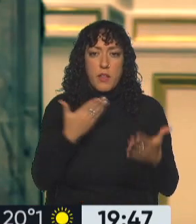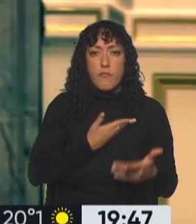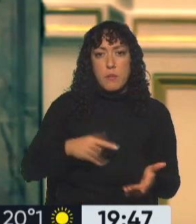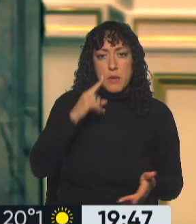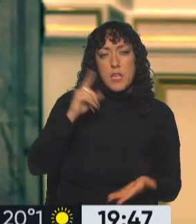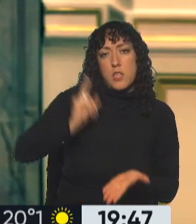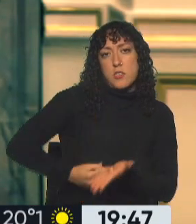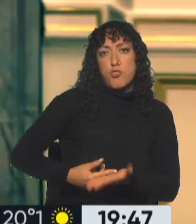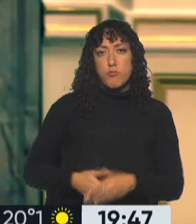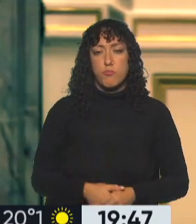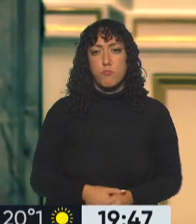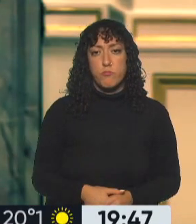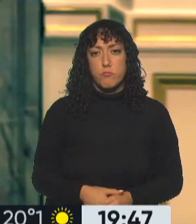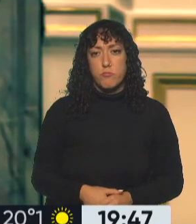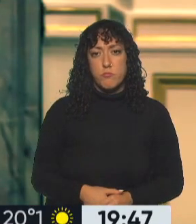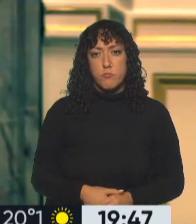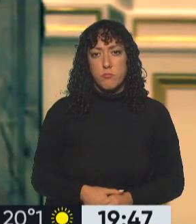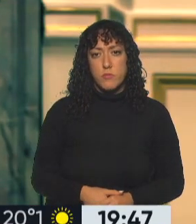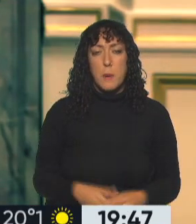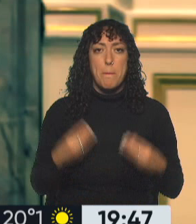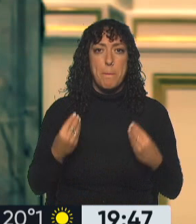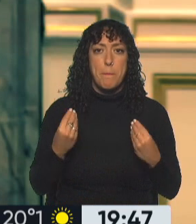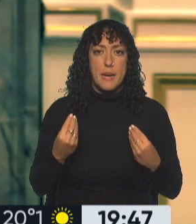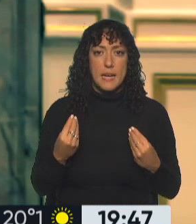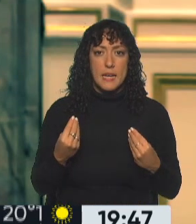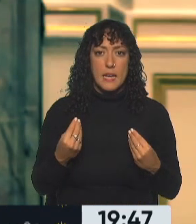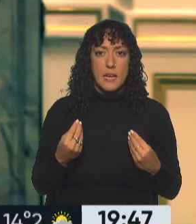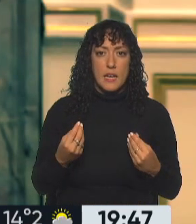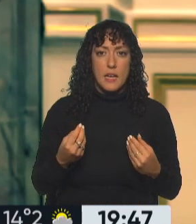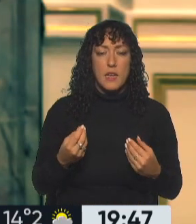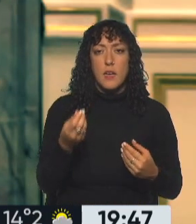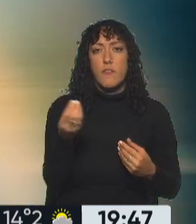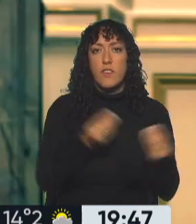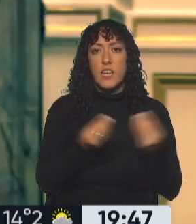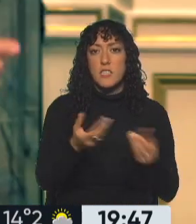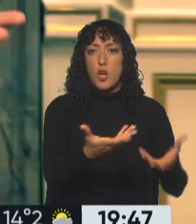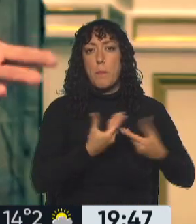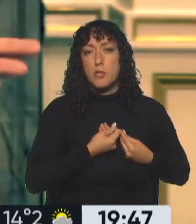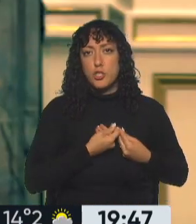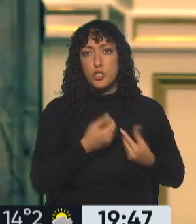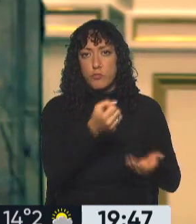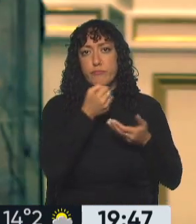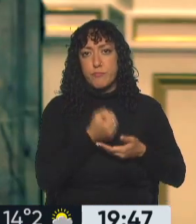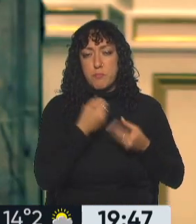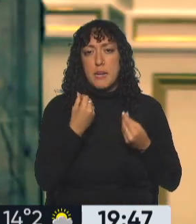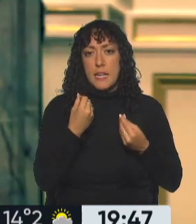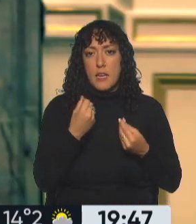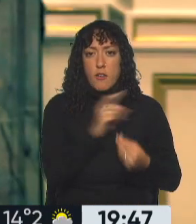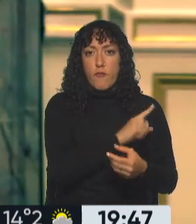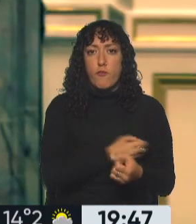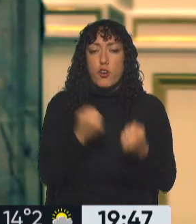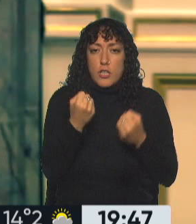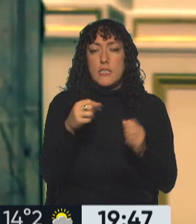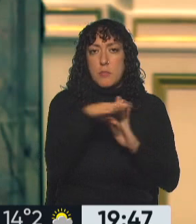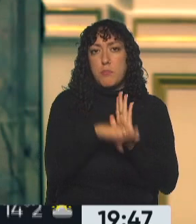Fondo Monetario Internacional para que nos otorgue una línea de apoyo financiero. Esto nos va a permitir fortalecer este programa